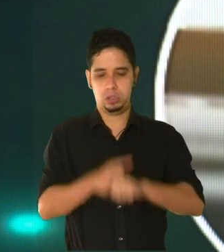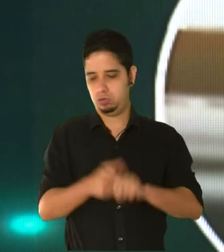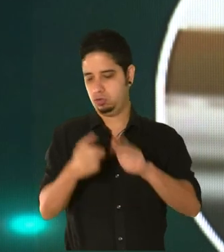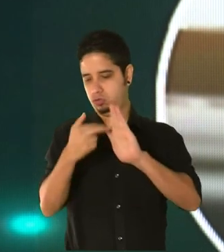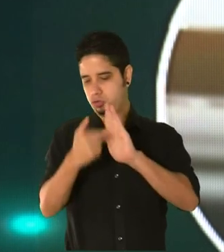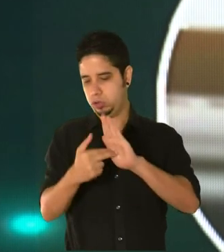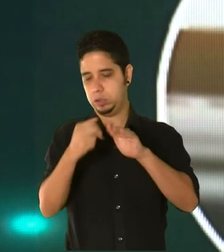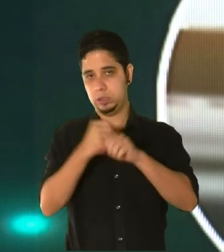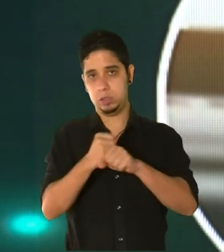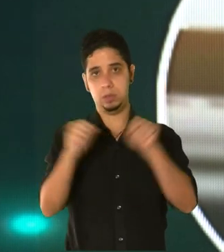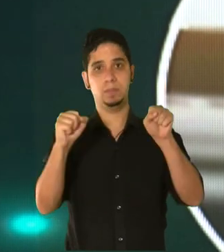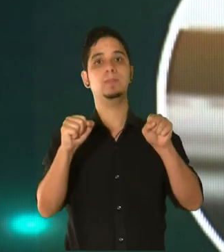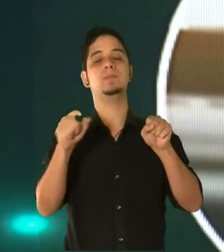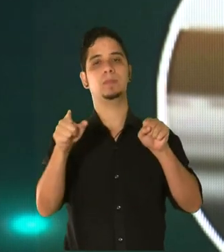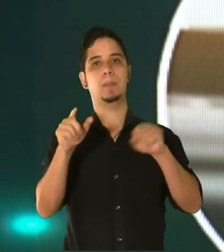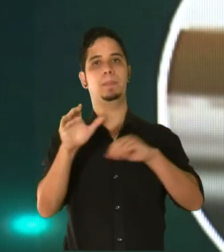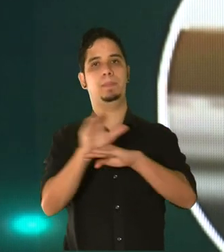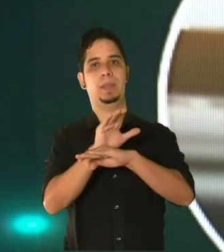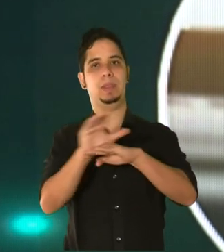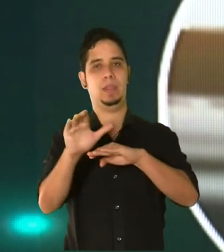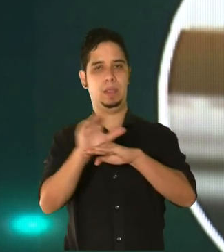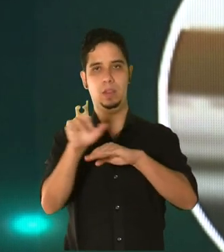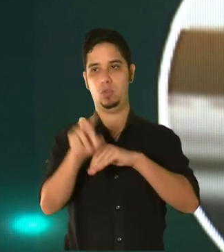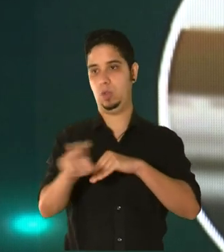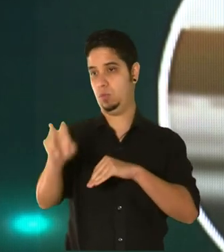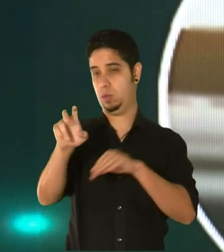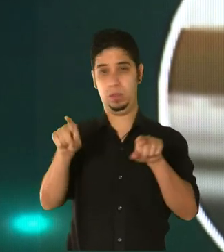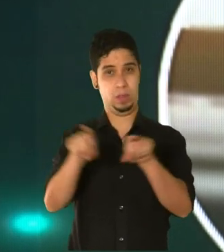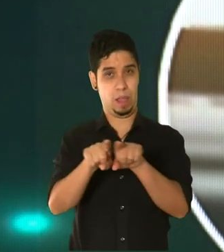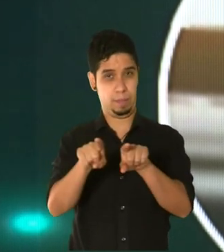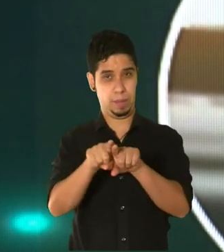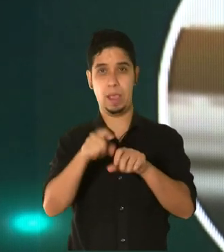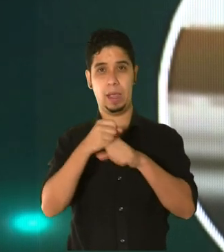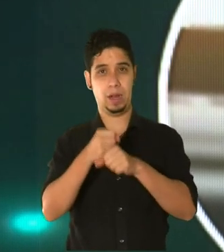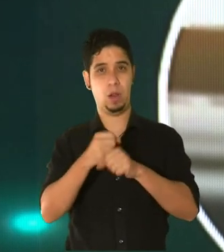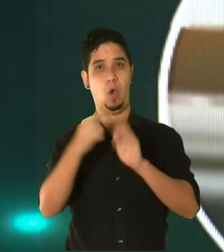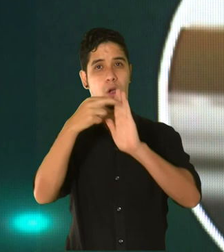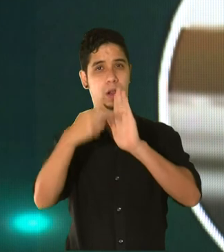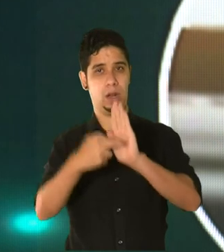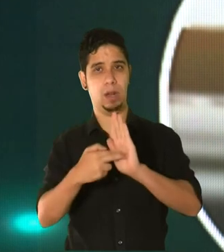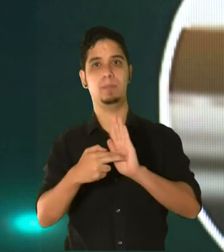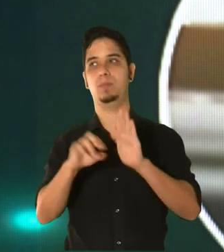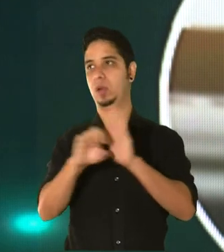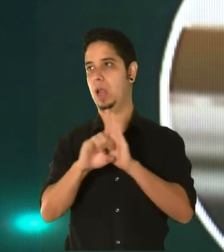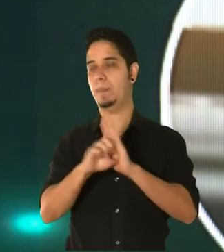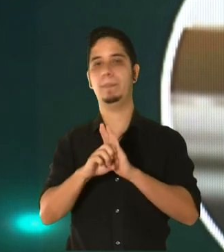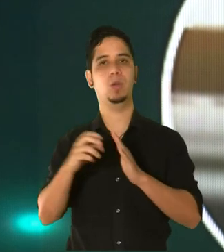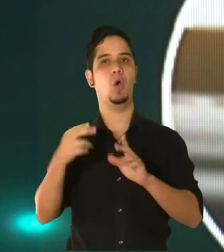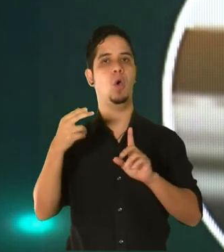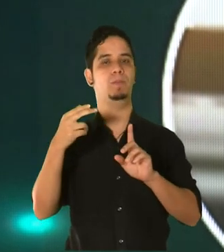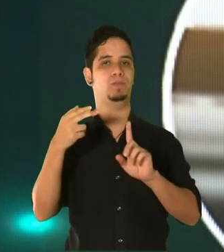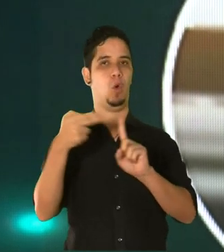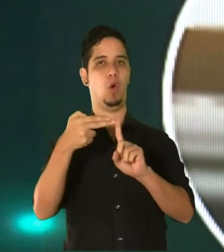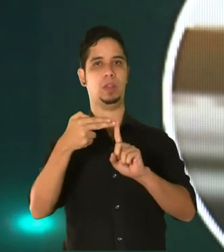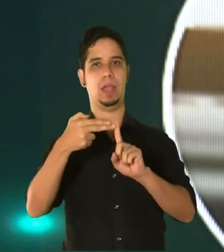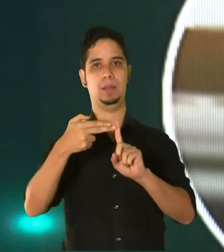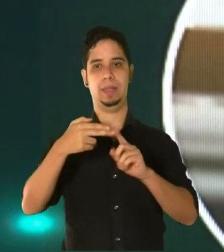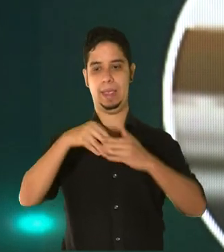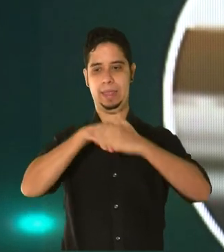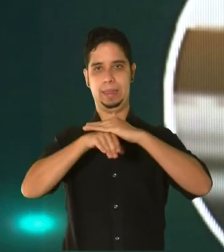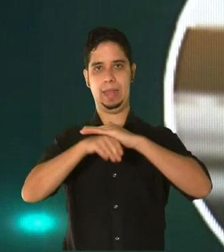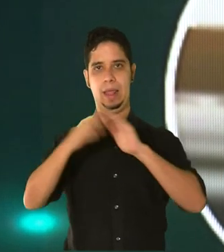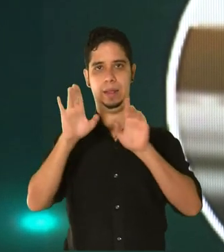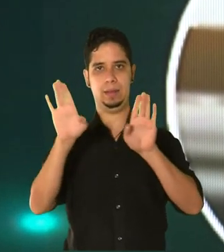la compañía de turismo implementó también unos protocolos que van desde la entrada del hotel se toma temperatura se hacen las preguntas